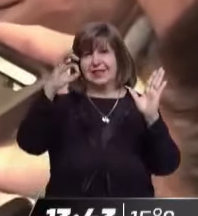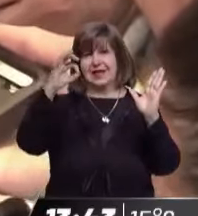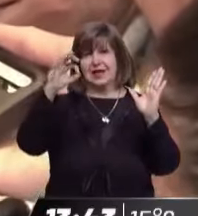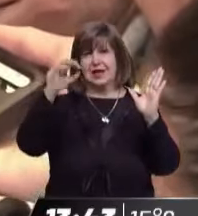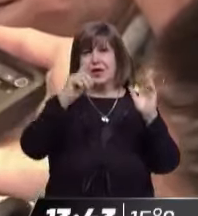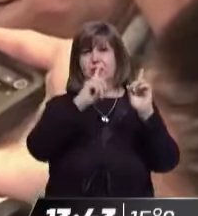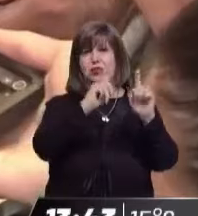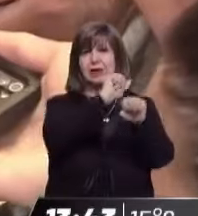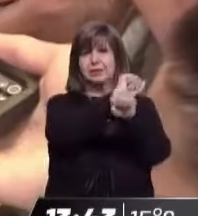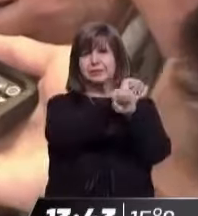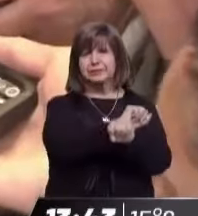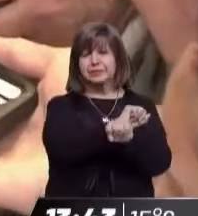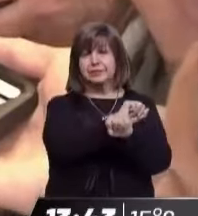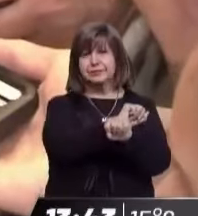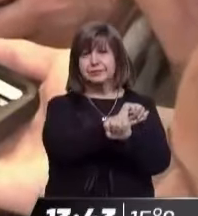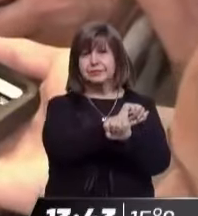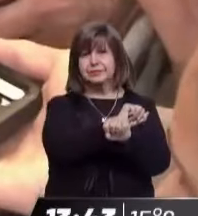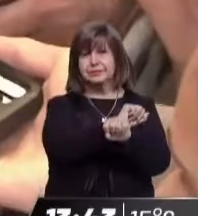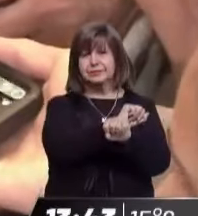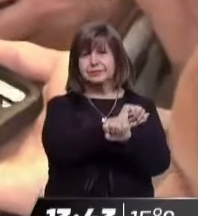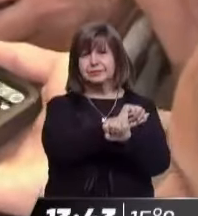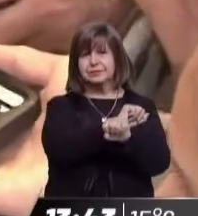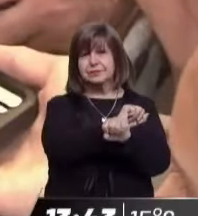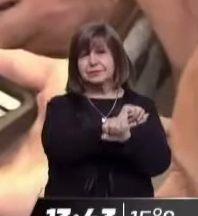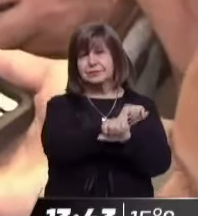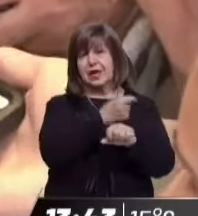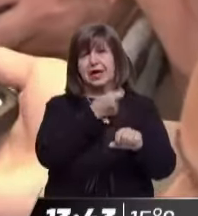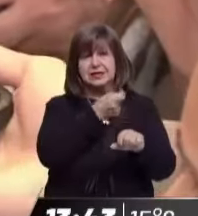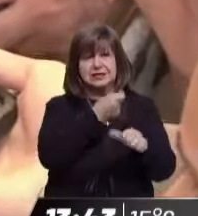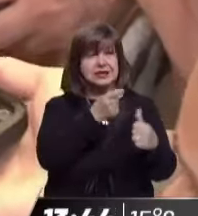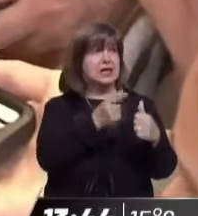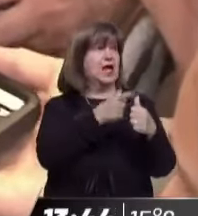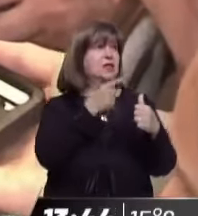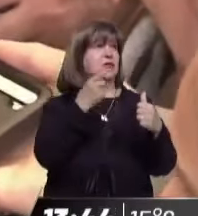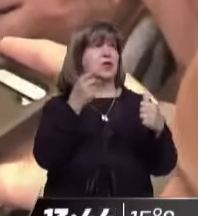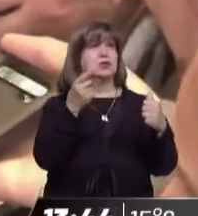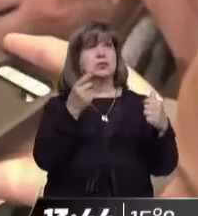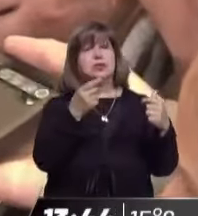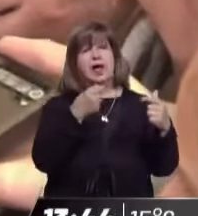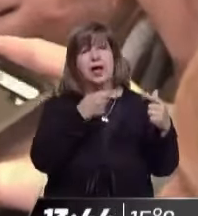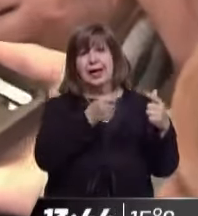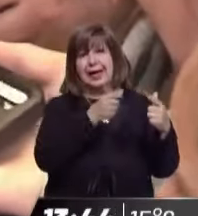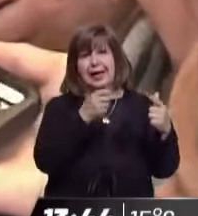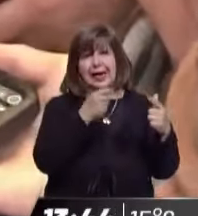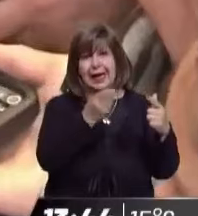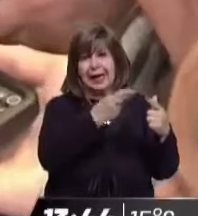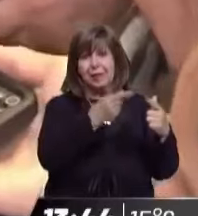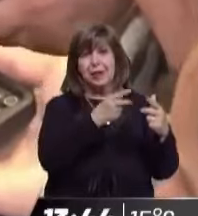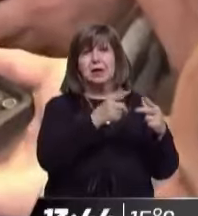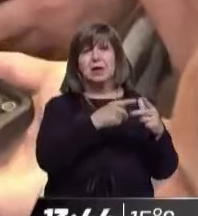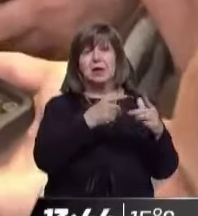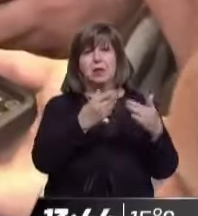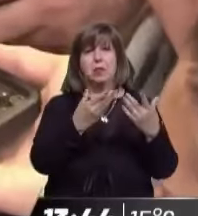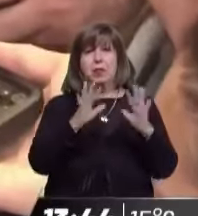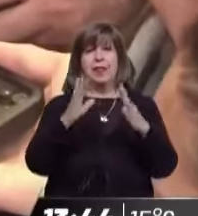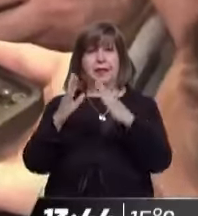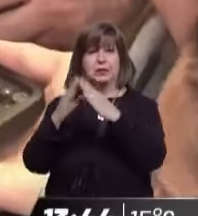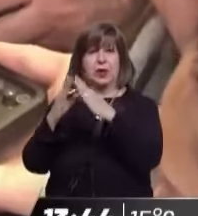condenadas y que han cometido todo tipo de delitos, asesinatos, crímenes de todo tipo, pueden